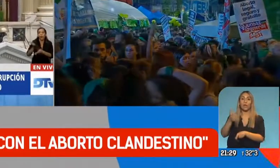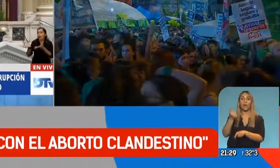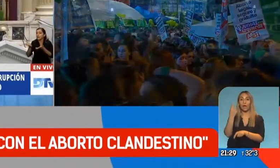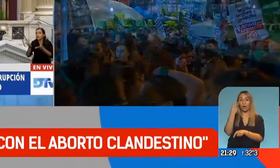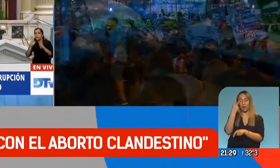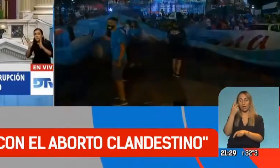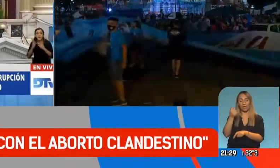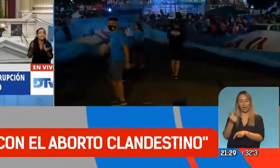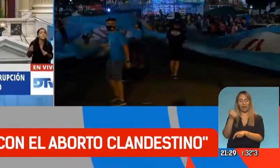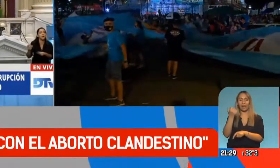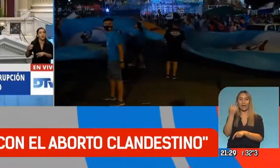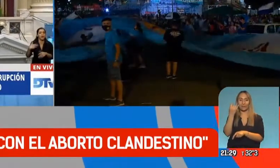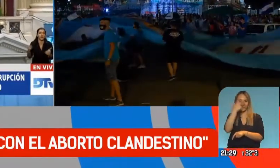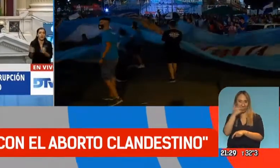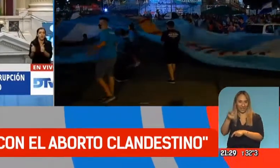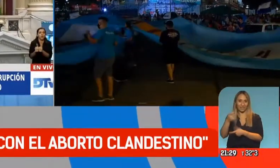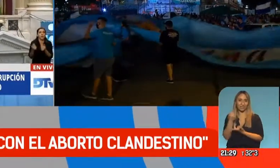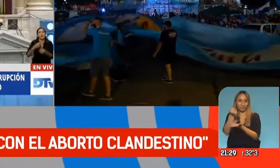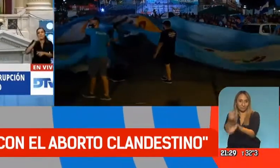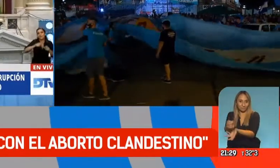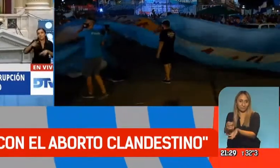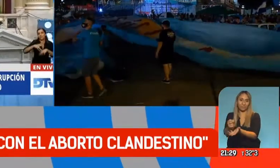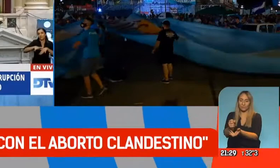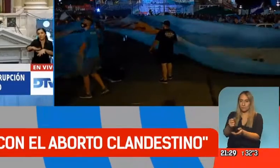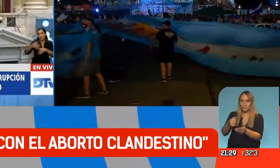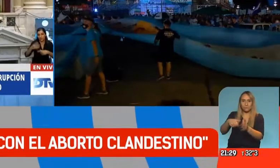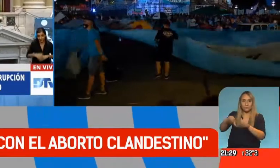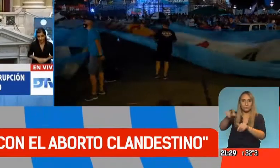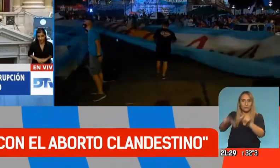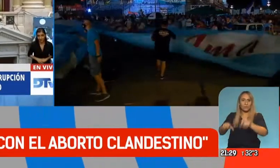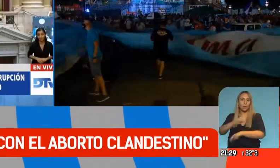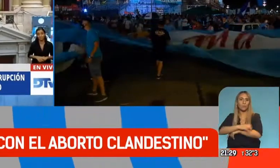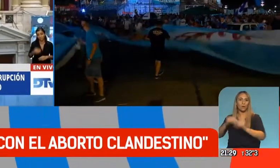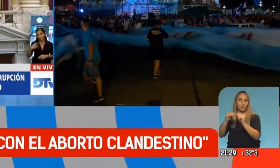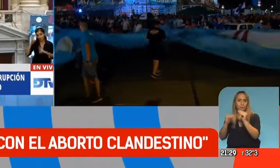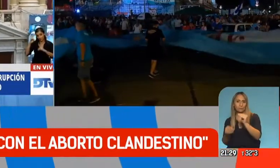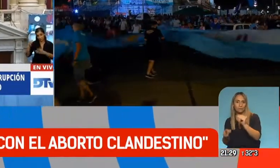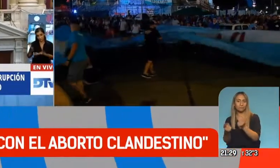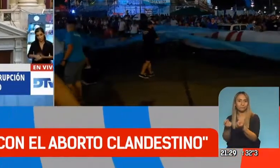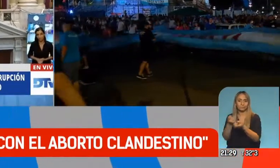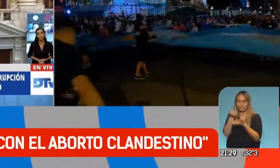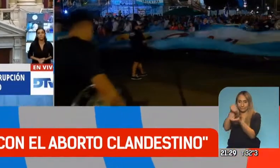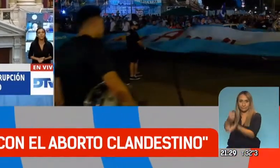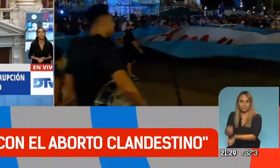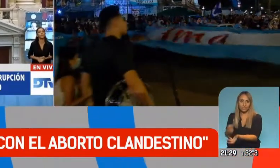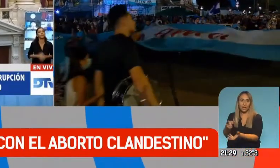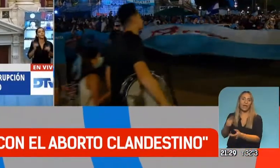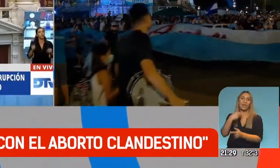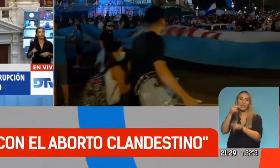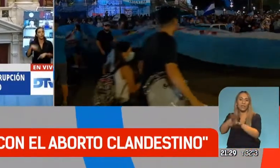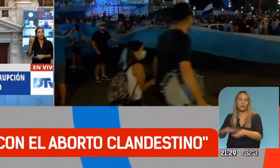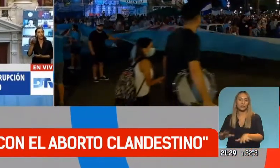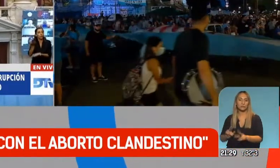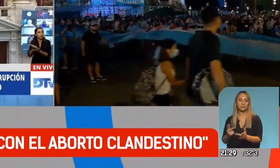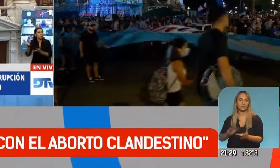que son sobre todo mujeres de los hogares más humildes que lo necesitan para que sus hijos no mueran de hambre verdadero nicolás